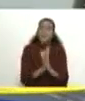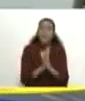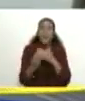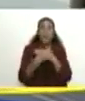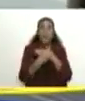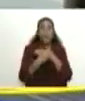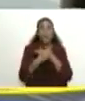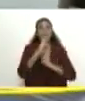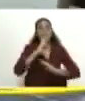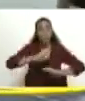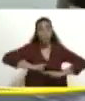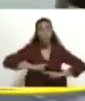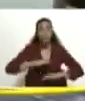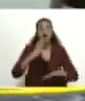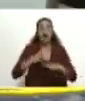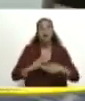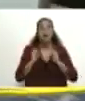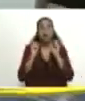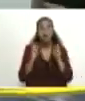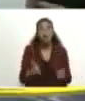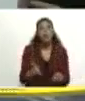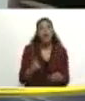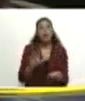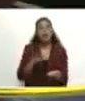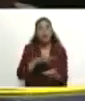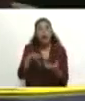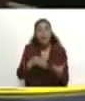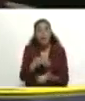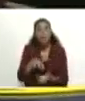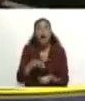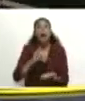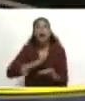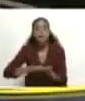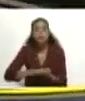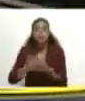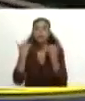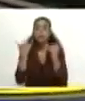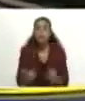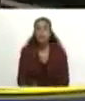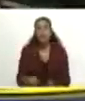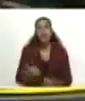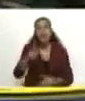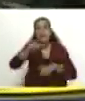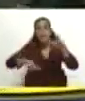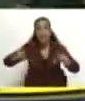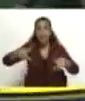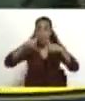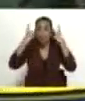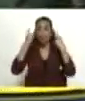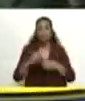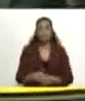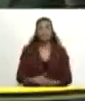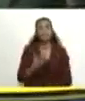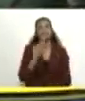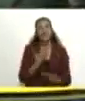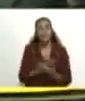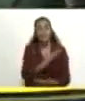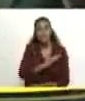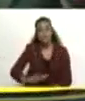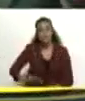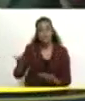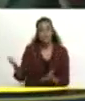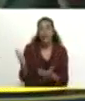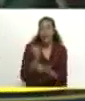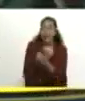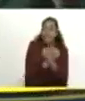bricomiles son respuesta a las oportunidades de que salga el resultado oportuno para seguir brindando salud al pueblo guaireño. Gracias, presidente. Amor